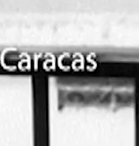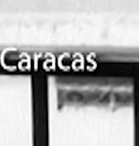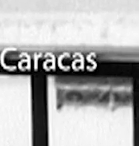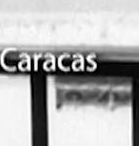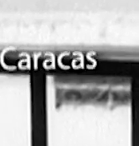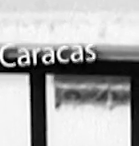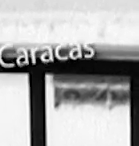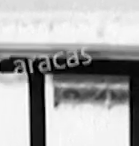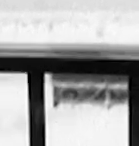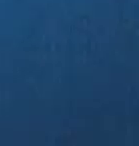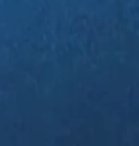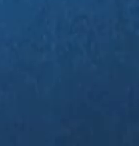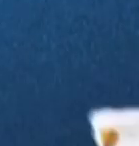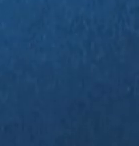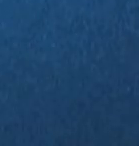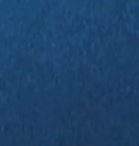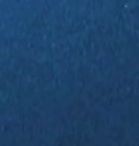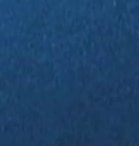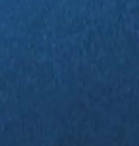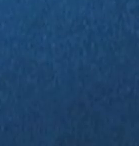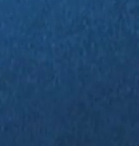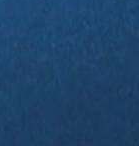Caracas.